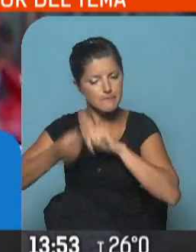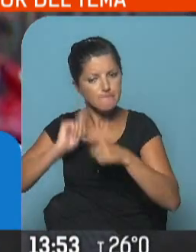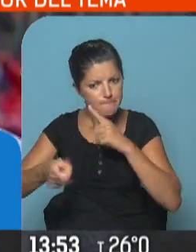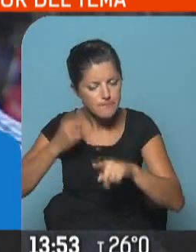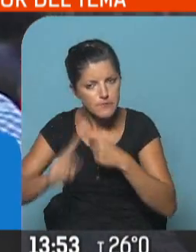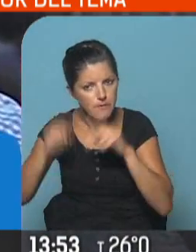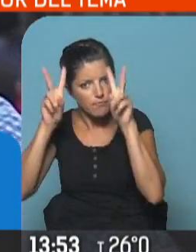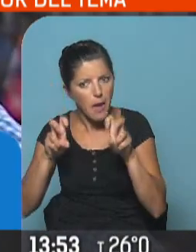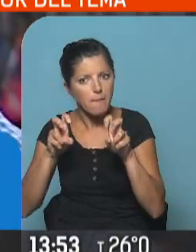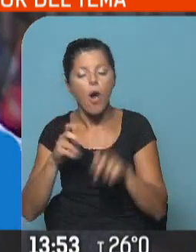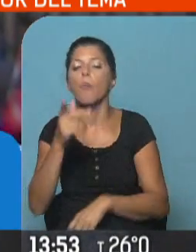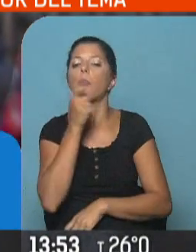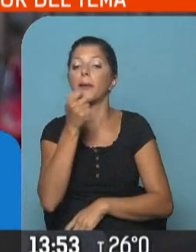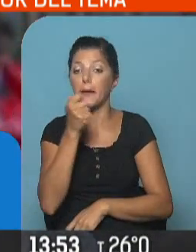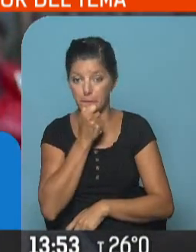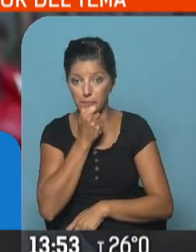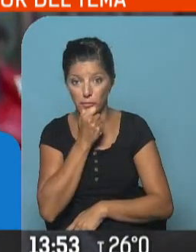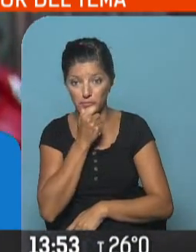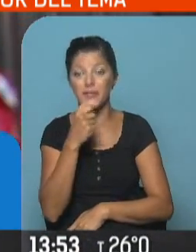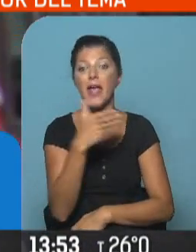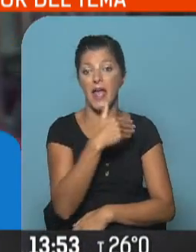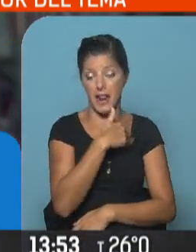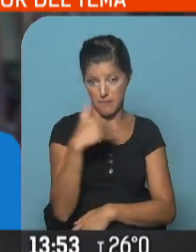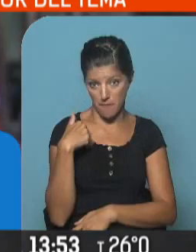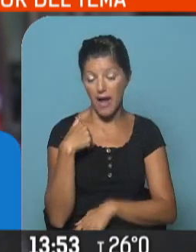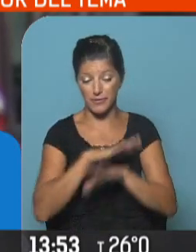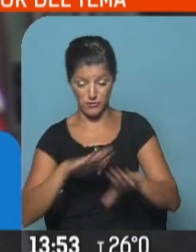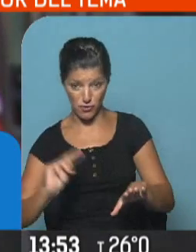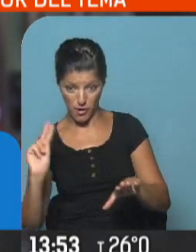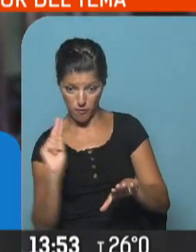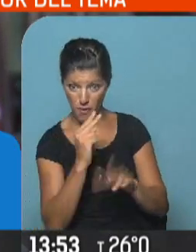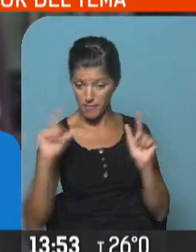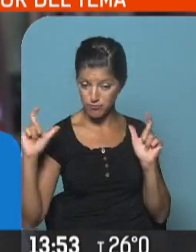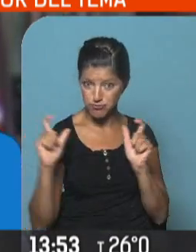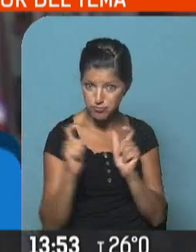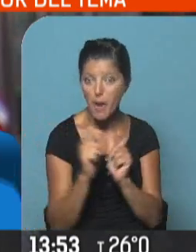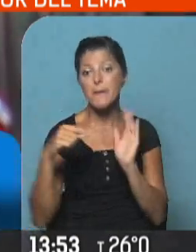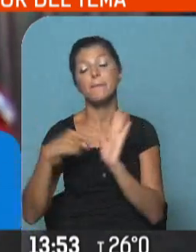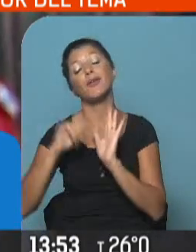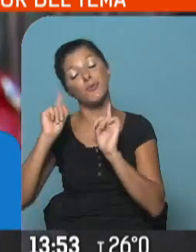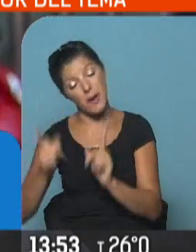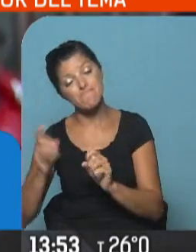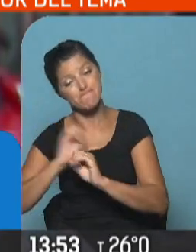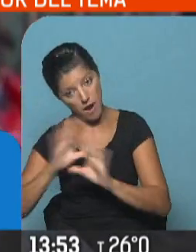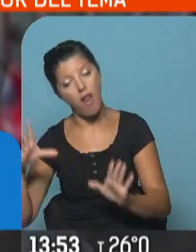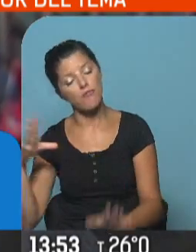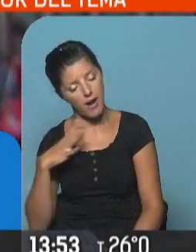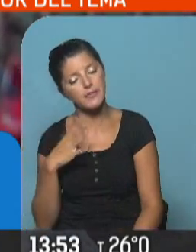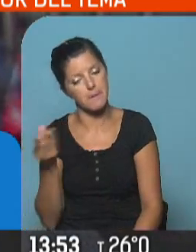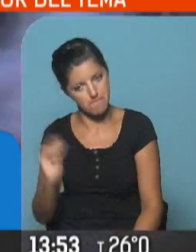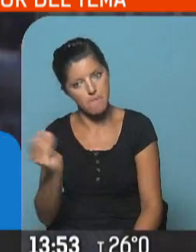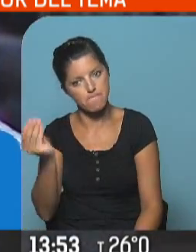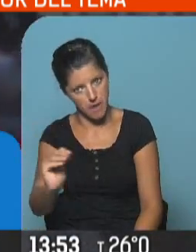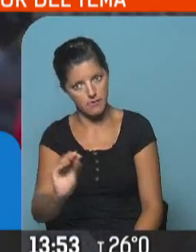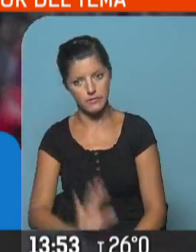ejemplo es que se ha reducido mucho la mortalidad materna e infantil, pero todavía ocupamos los últimos lugares en ese aspecto. O sea, hay más desafíos que